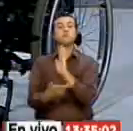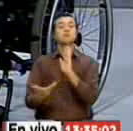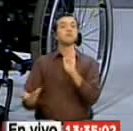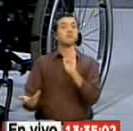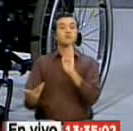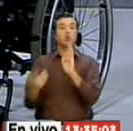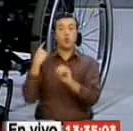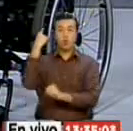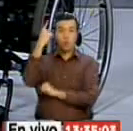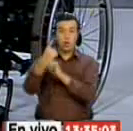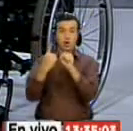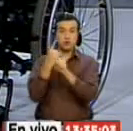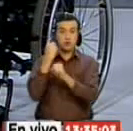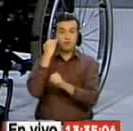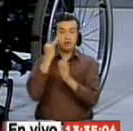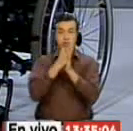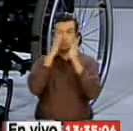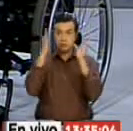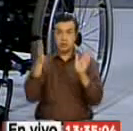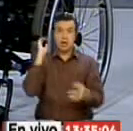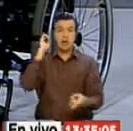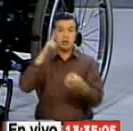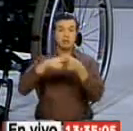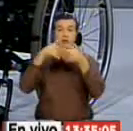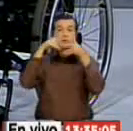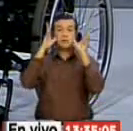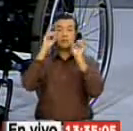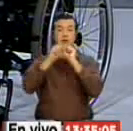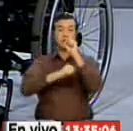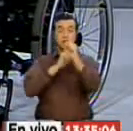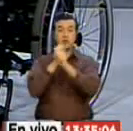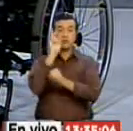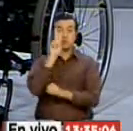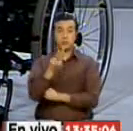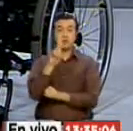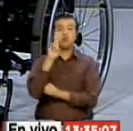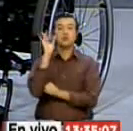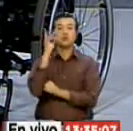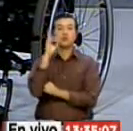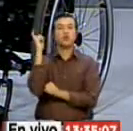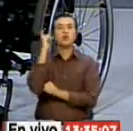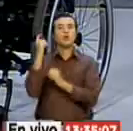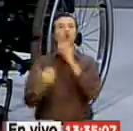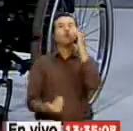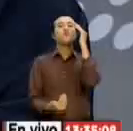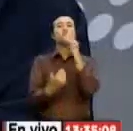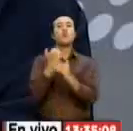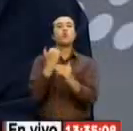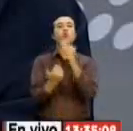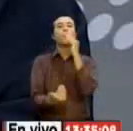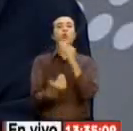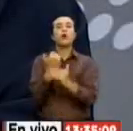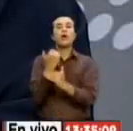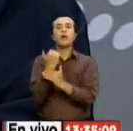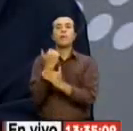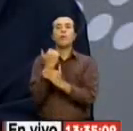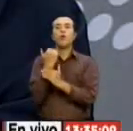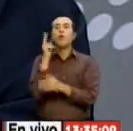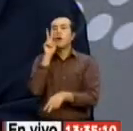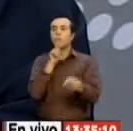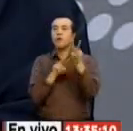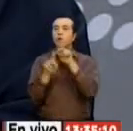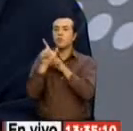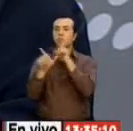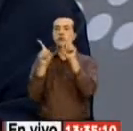en un año plazo, o sea, hasta diciembre del 2018, debemos tener un sistema o un barén, un calificador para personas